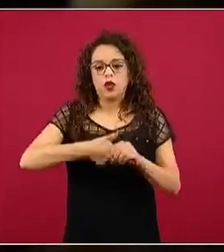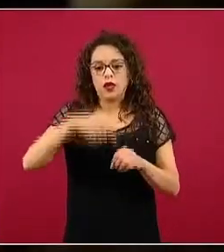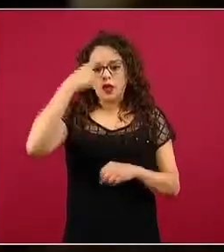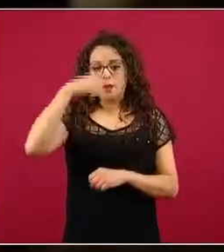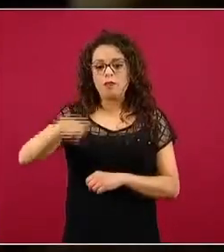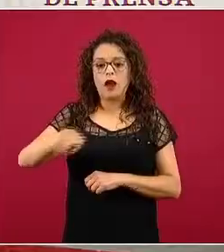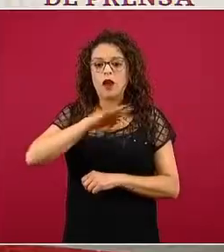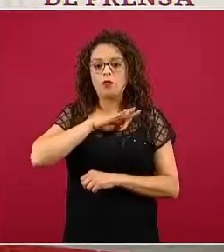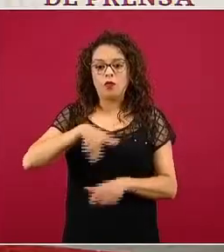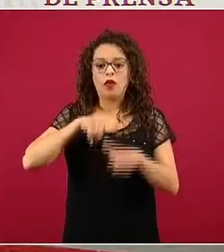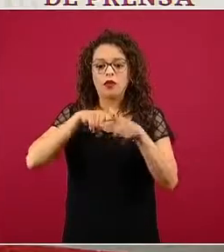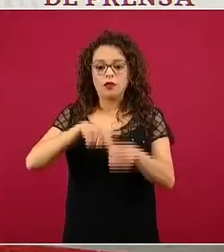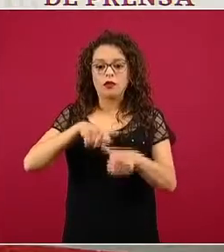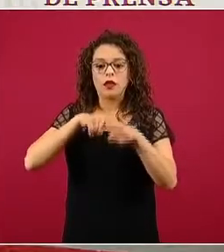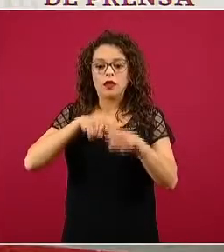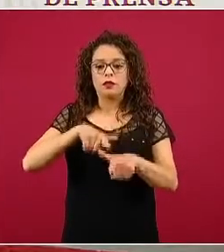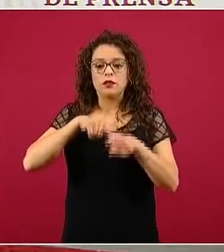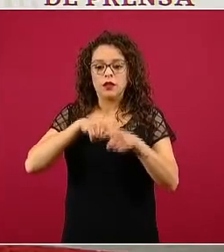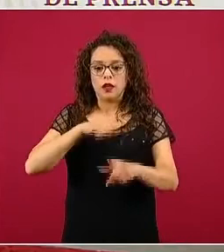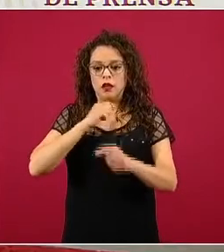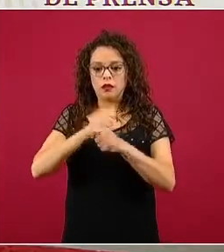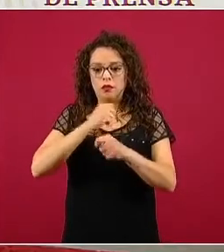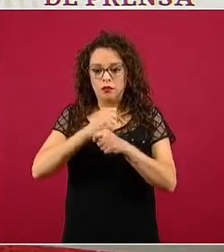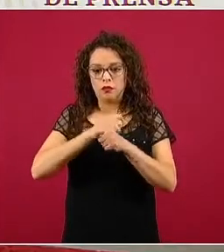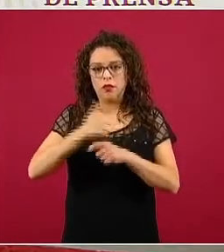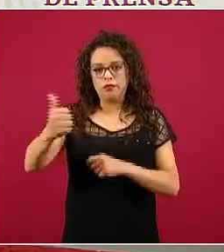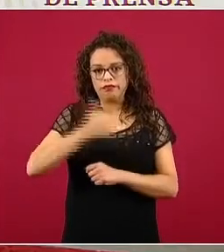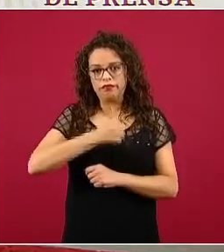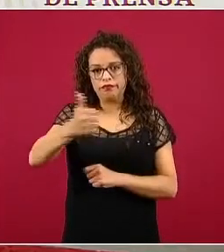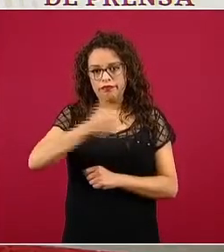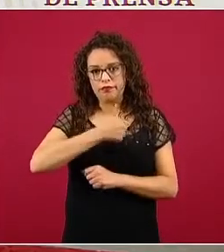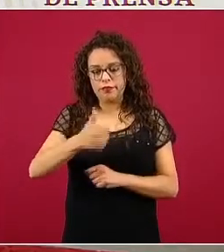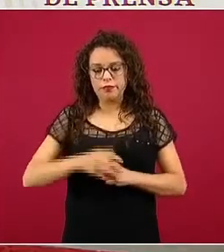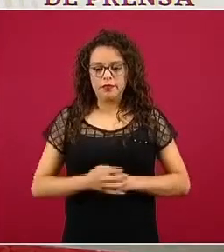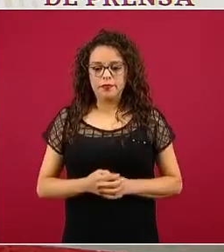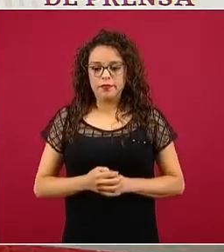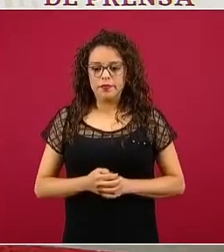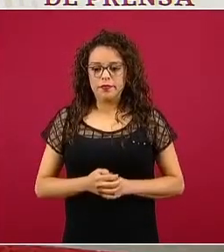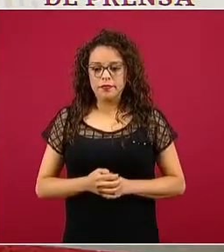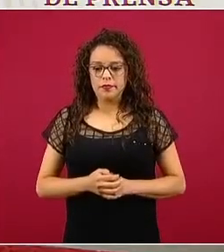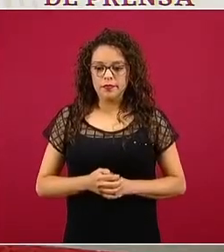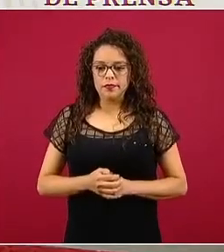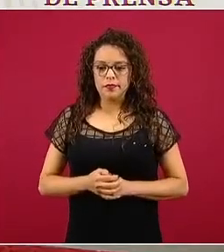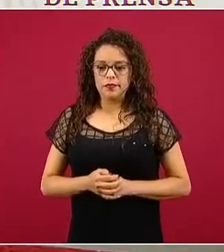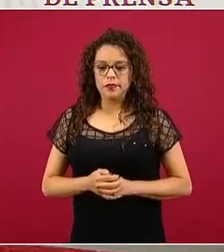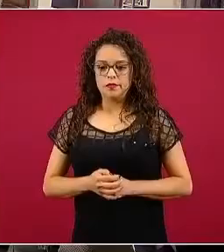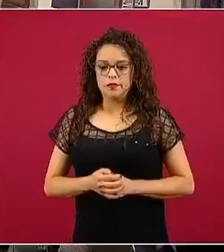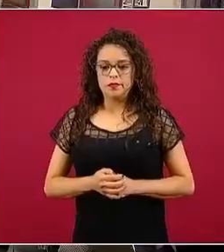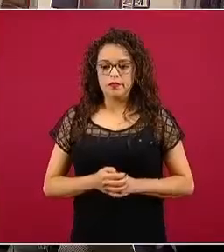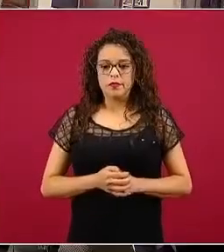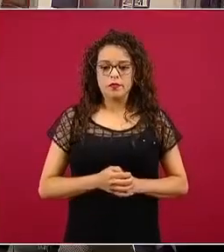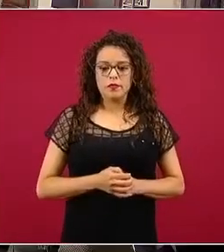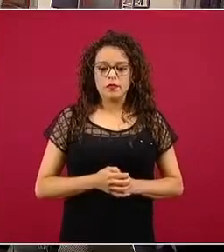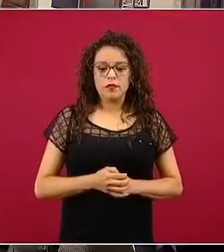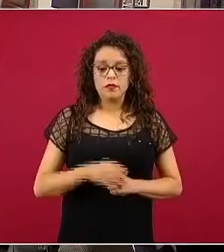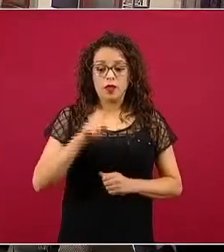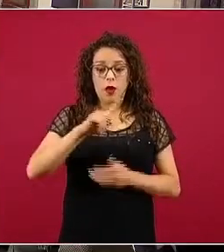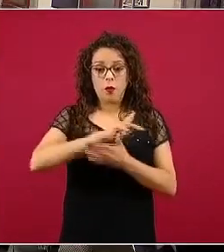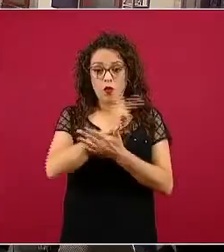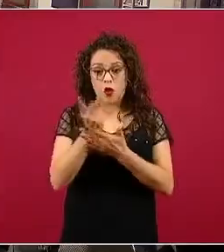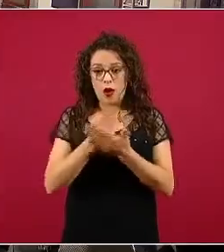circulación? Gracias. Gracias, secretario, por favor. En el caso del programa de